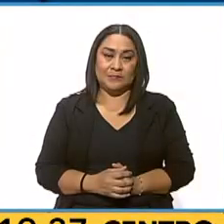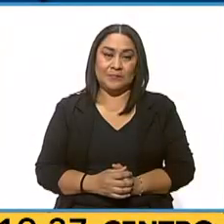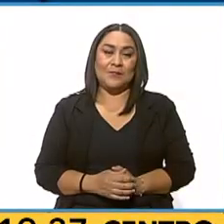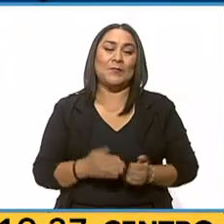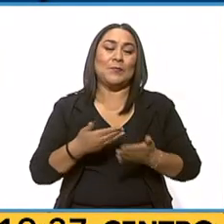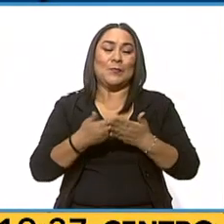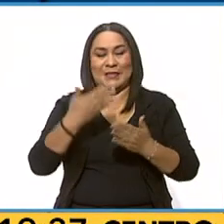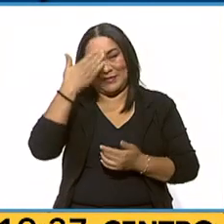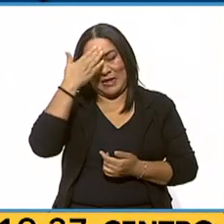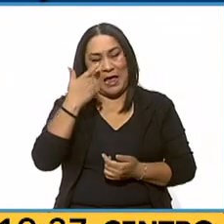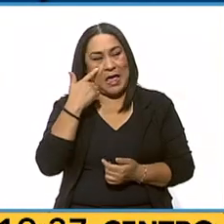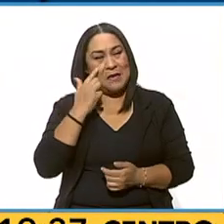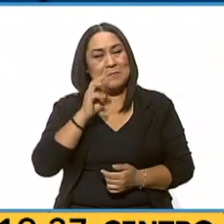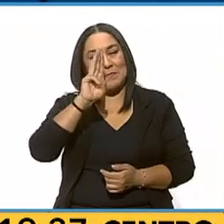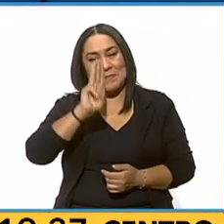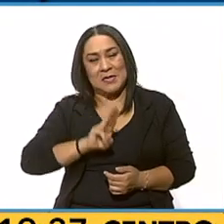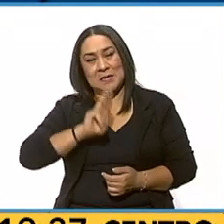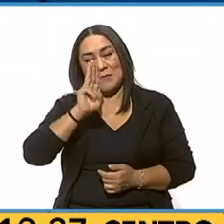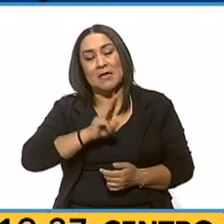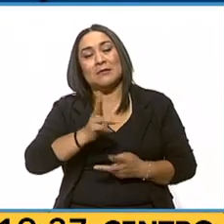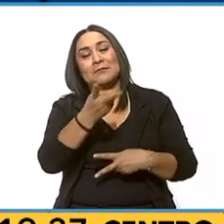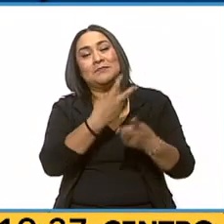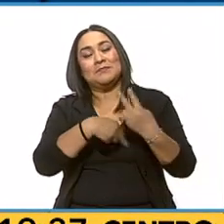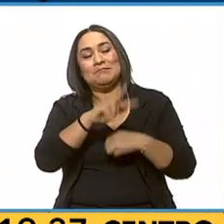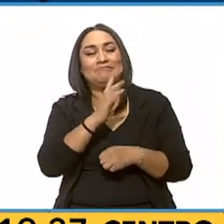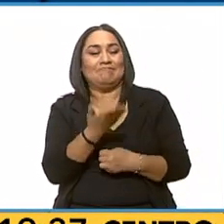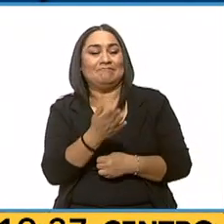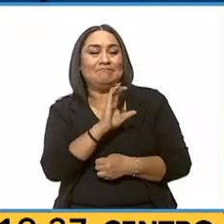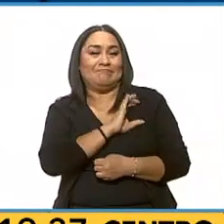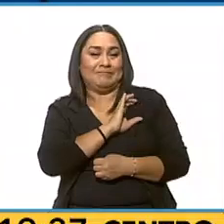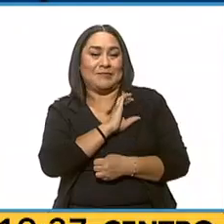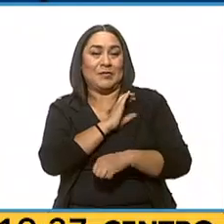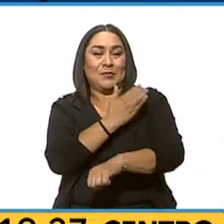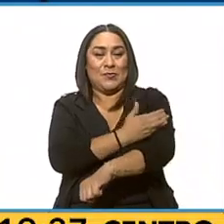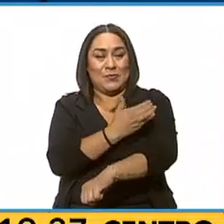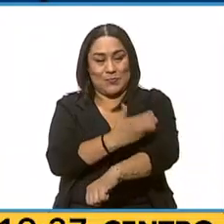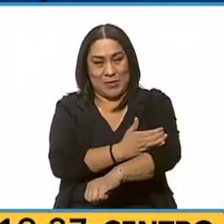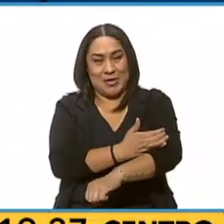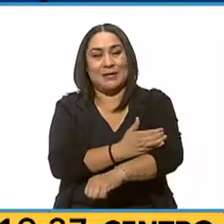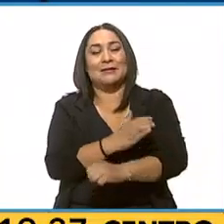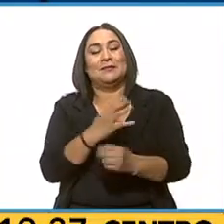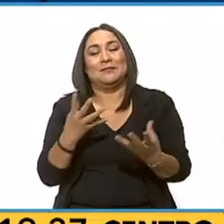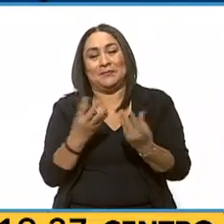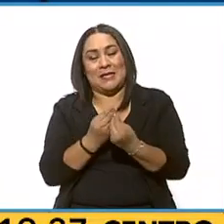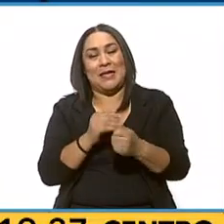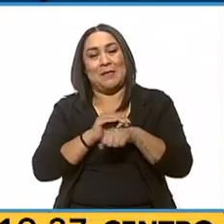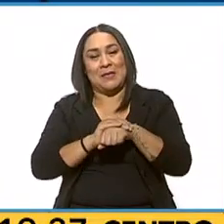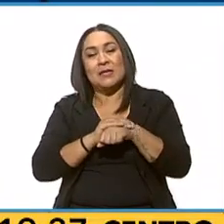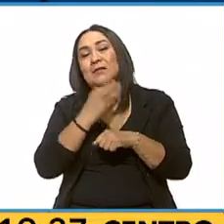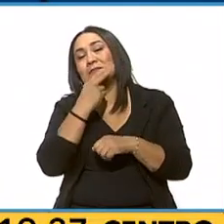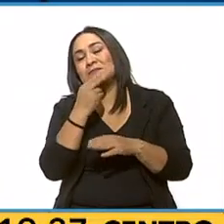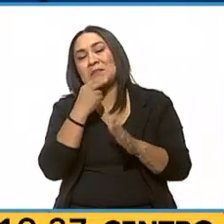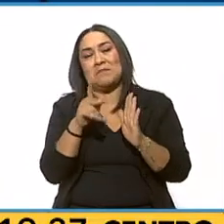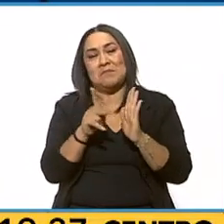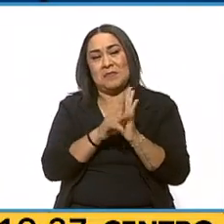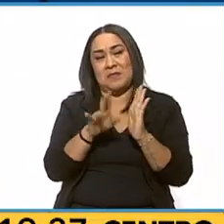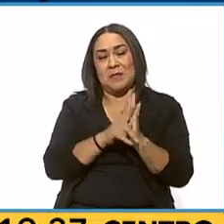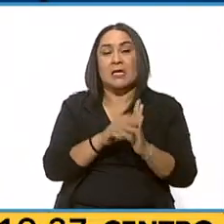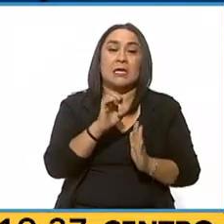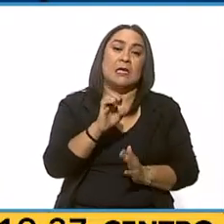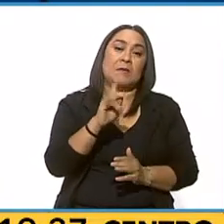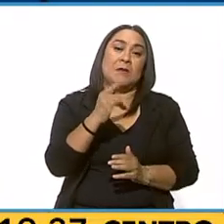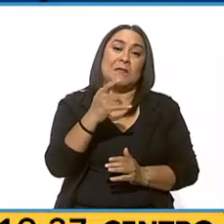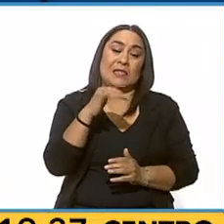Como todos los miércoles está con nosotros nuestro querido compañero, colaborador, amigo, el periodista Epigmenio